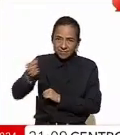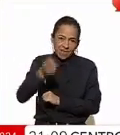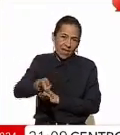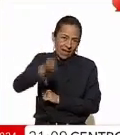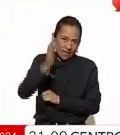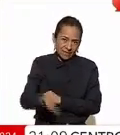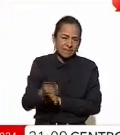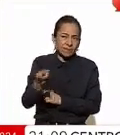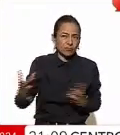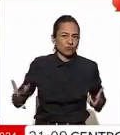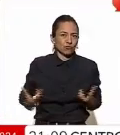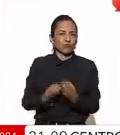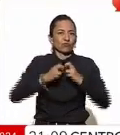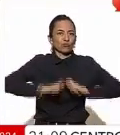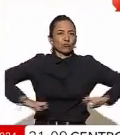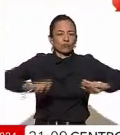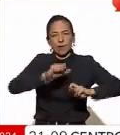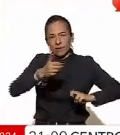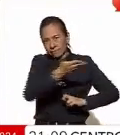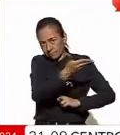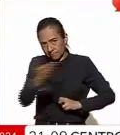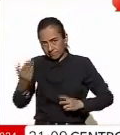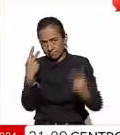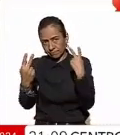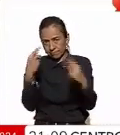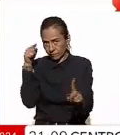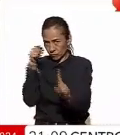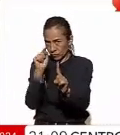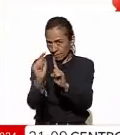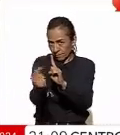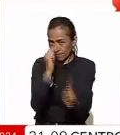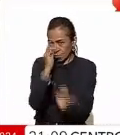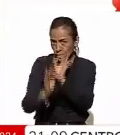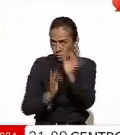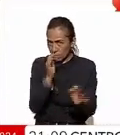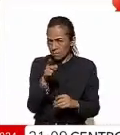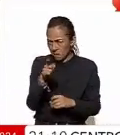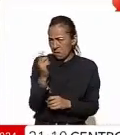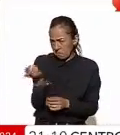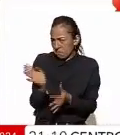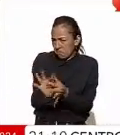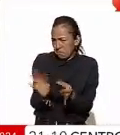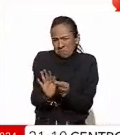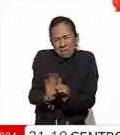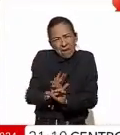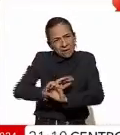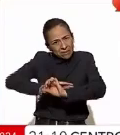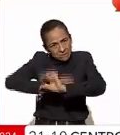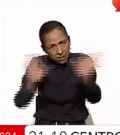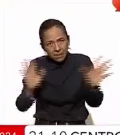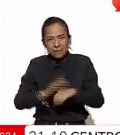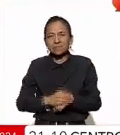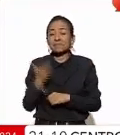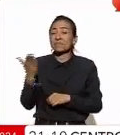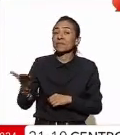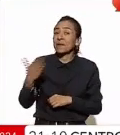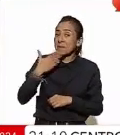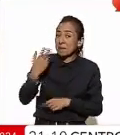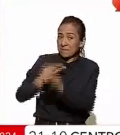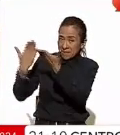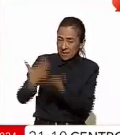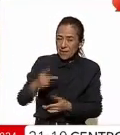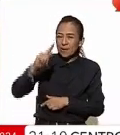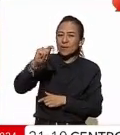en el foro con nosotros para la audiencia de Punto de Referencia, para entender un poco más de lo que hoy fue presentado. Tonatiuh, bienvenido. Muchas gracias,